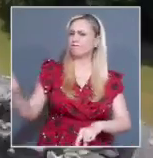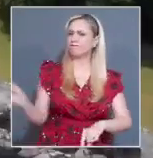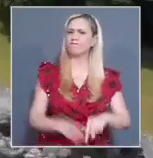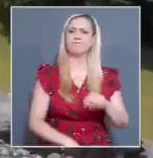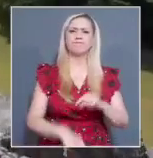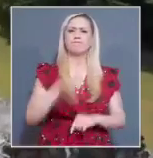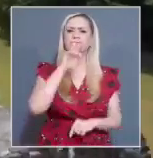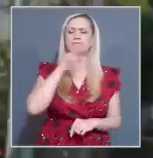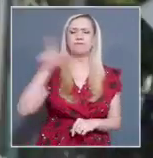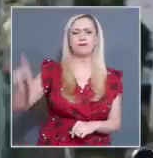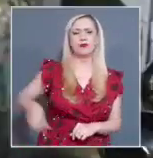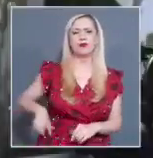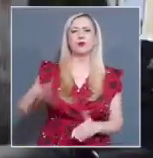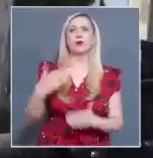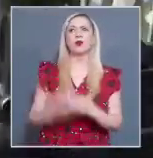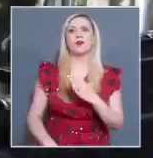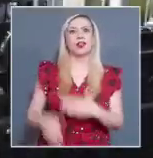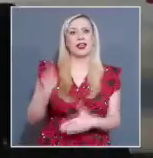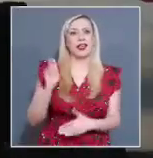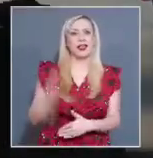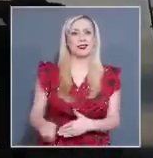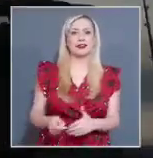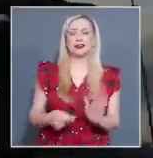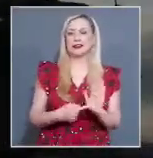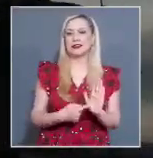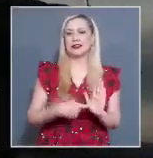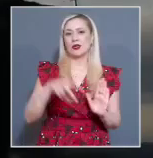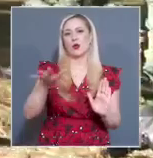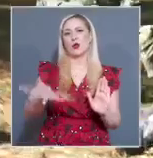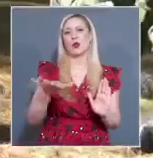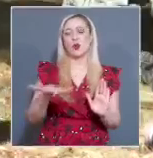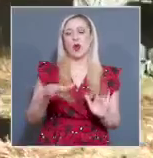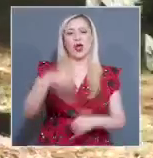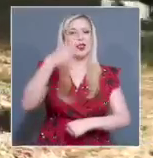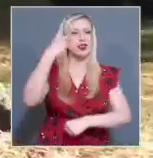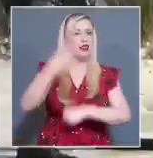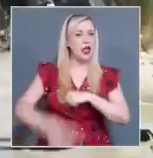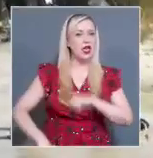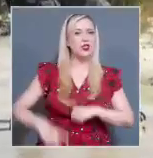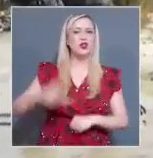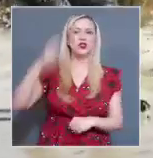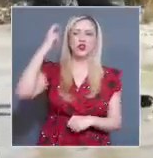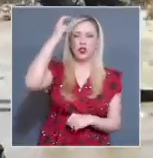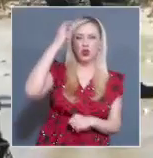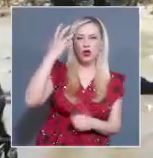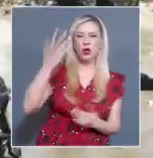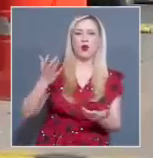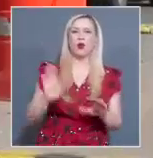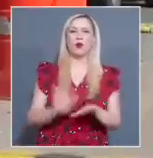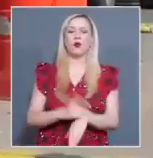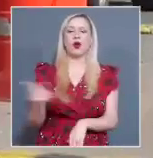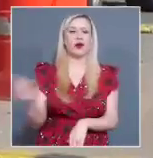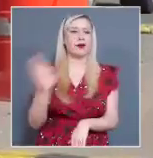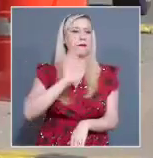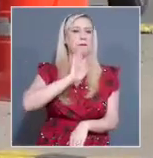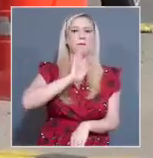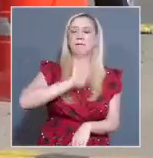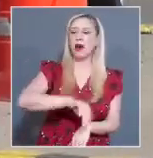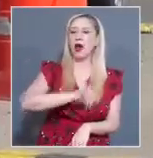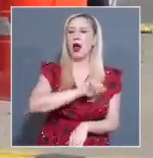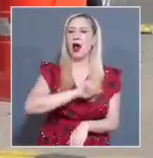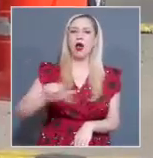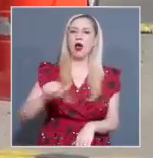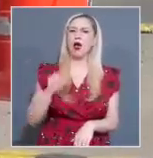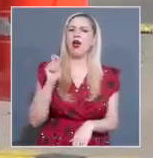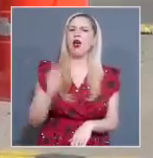la falta de exigencia por daños físicos o psíquicos causados por su actividad irregular en casos de uso injustificado de la